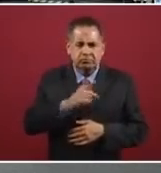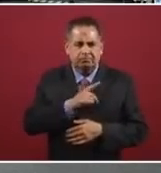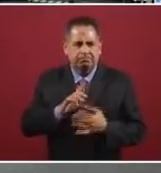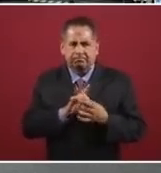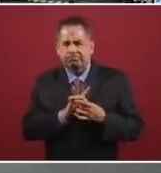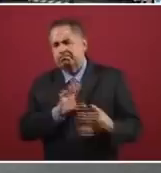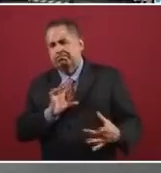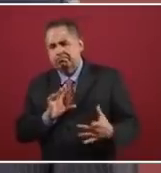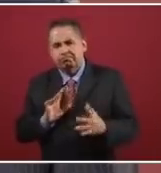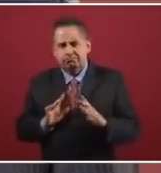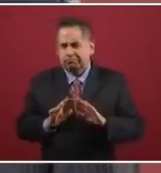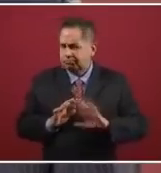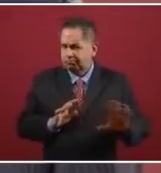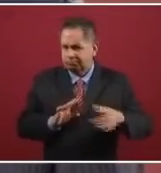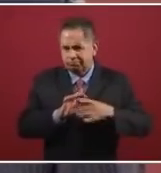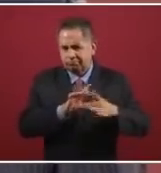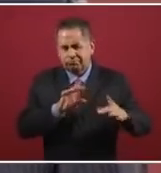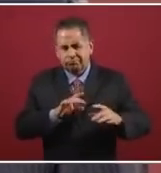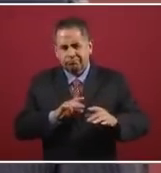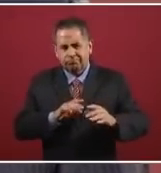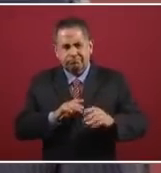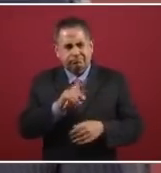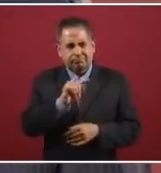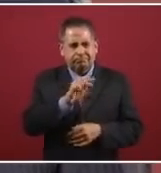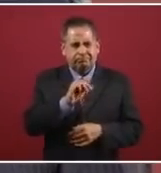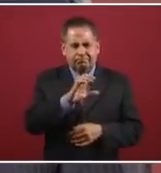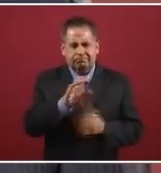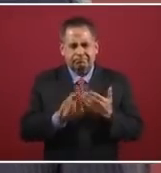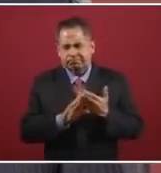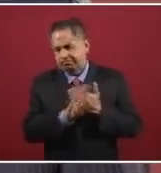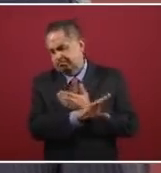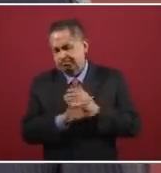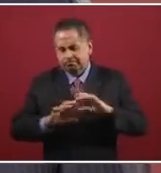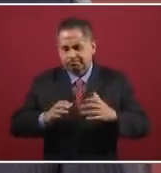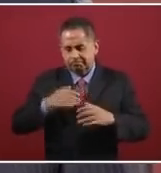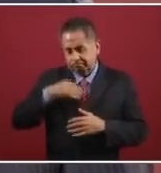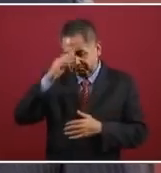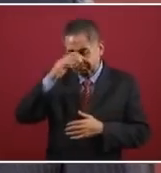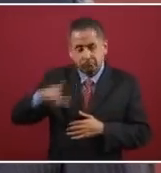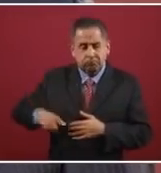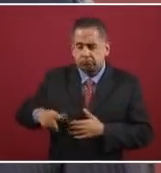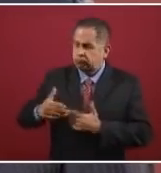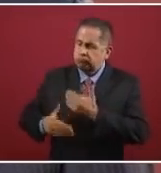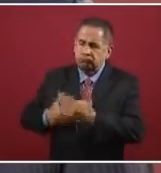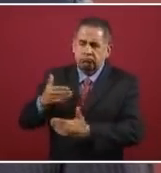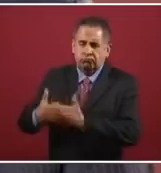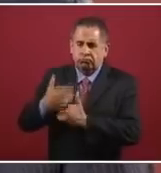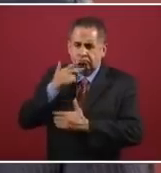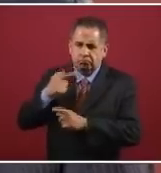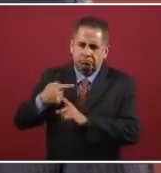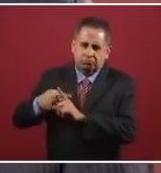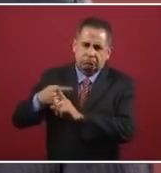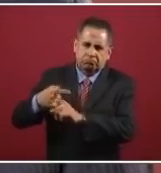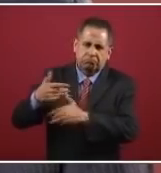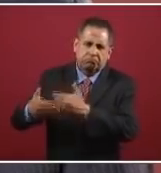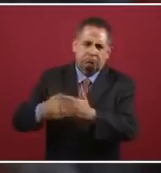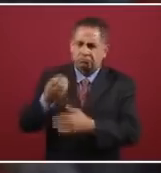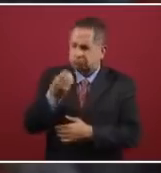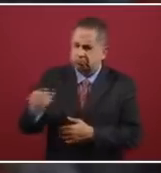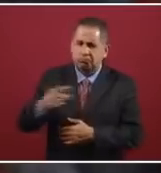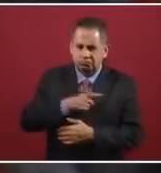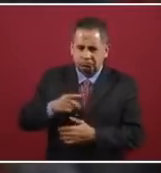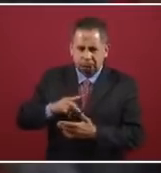que quitarnos esa camisa de fuerza del Tratado de Libre Comercio. Pienso que un gobierno progresista tiene la obligación